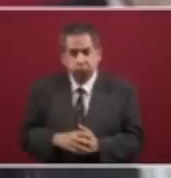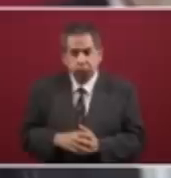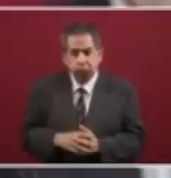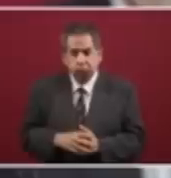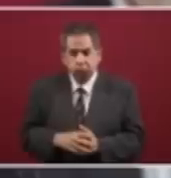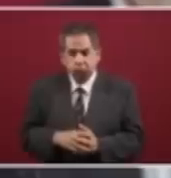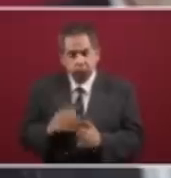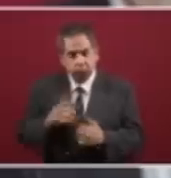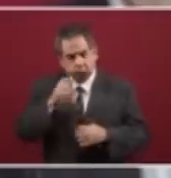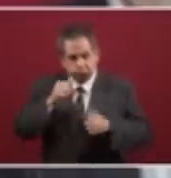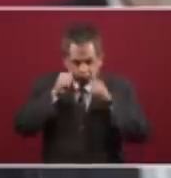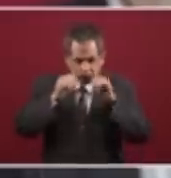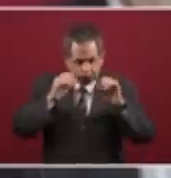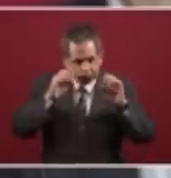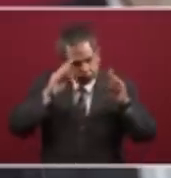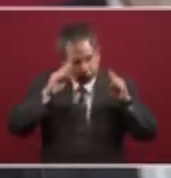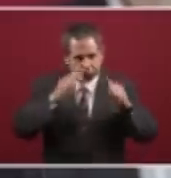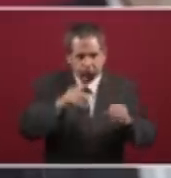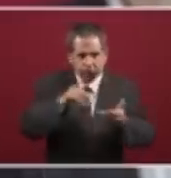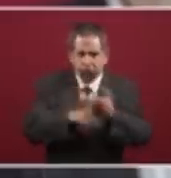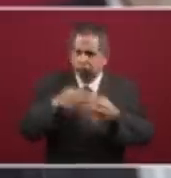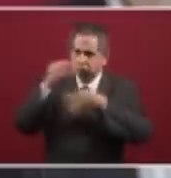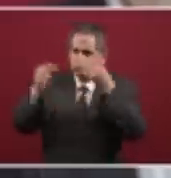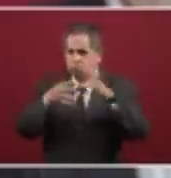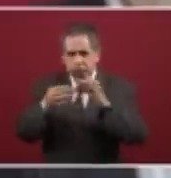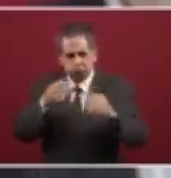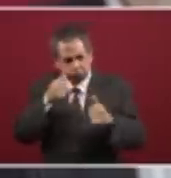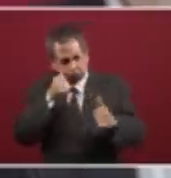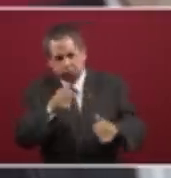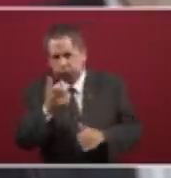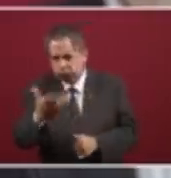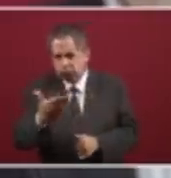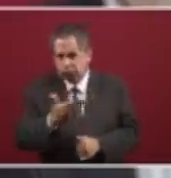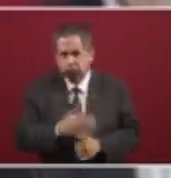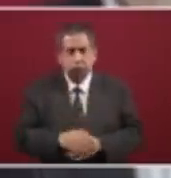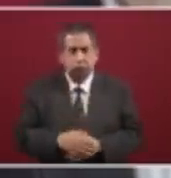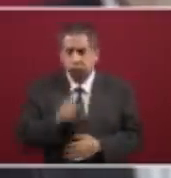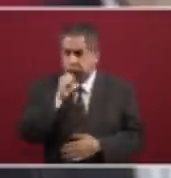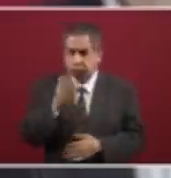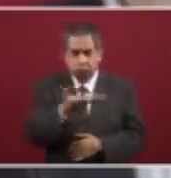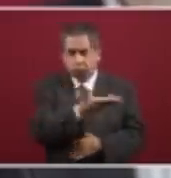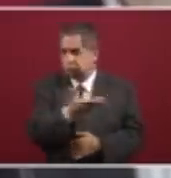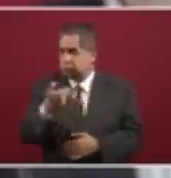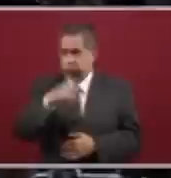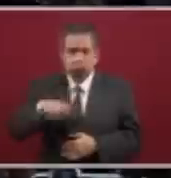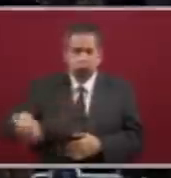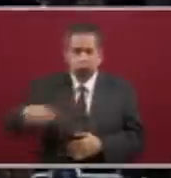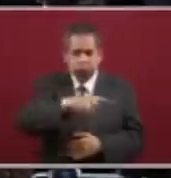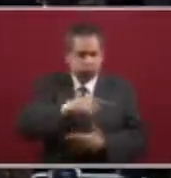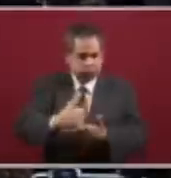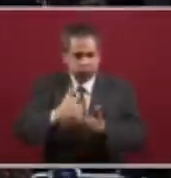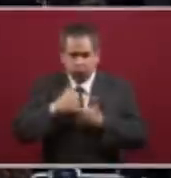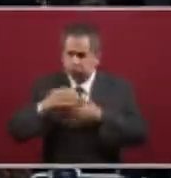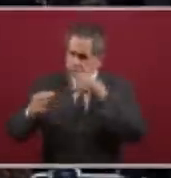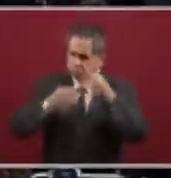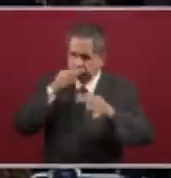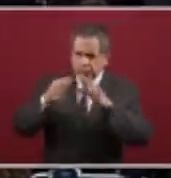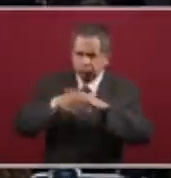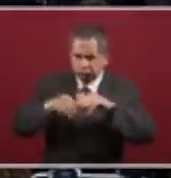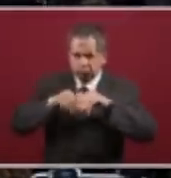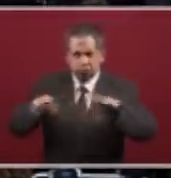se ocupe de este asunto y pedirle a todos los medios que nos ayuden también